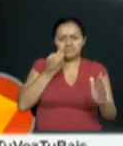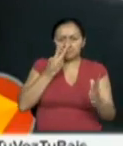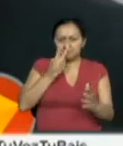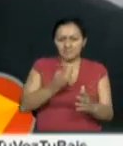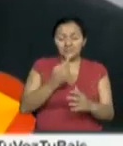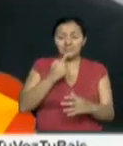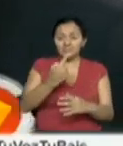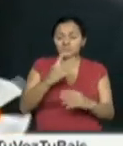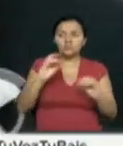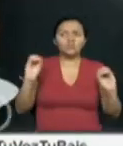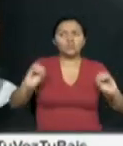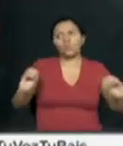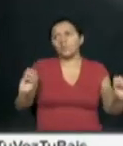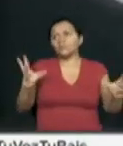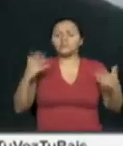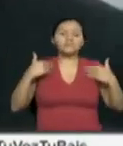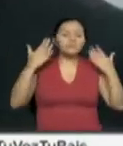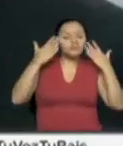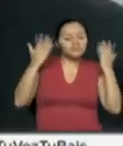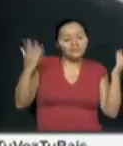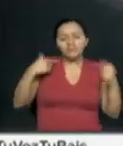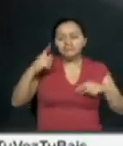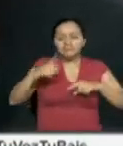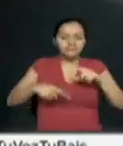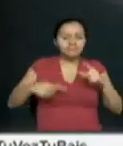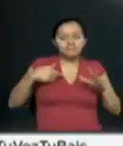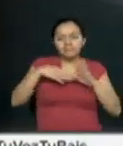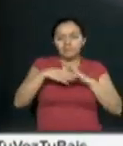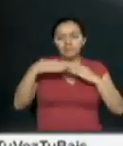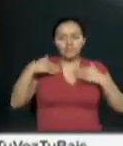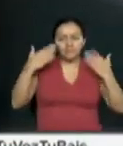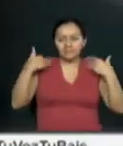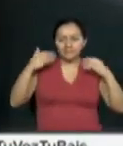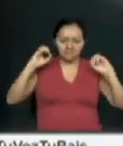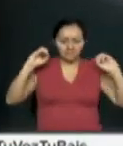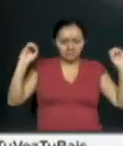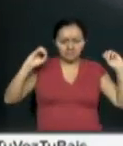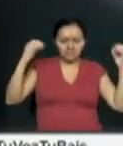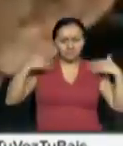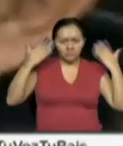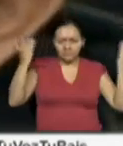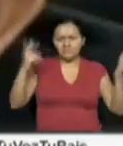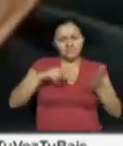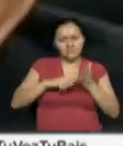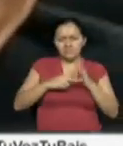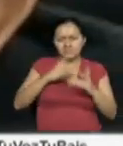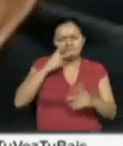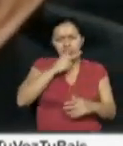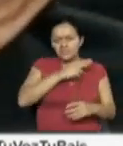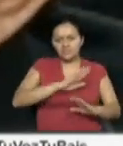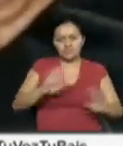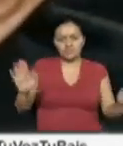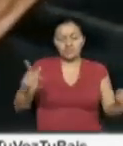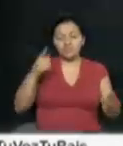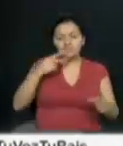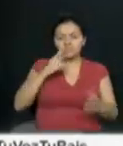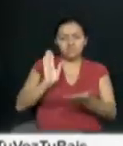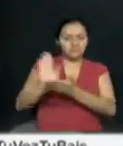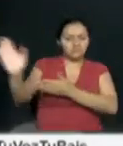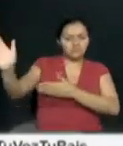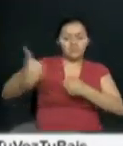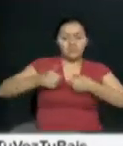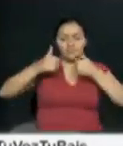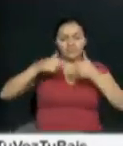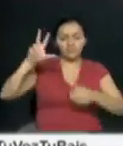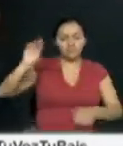el decir que no existe injerencia, no existe participación del señor Lazo en el feriado bancario es una falacia. Rechazan su candidatura. Yo